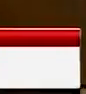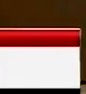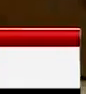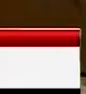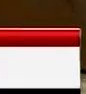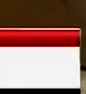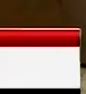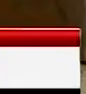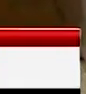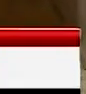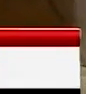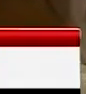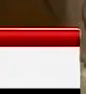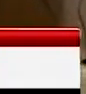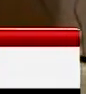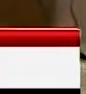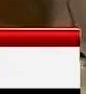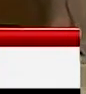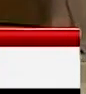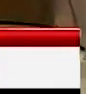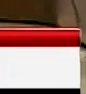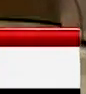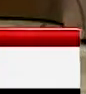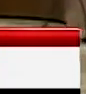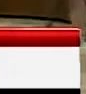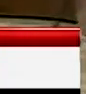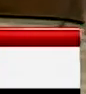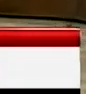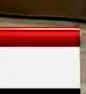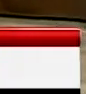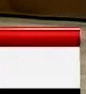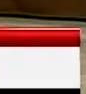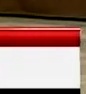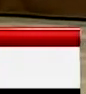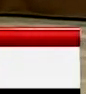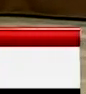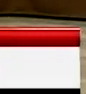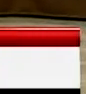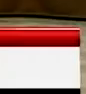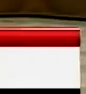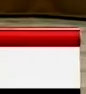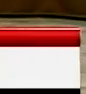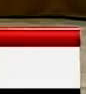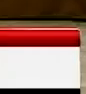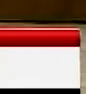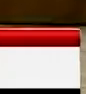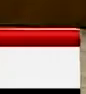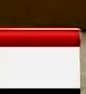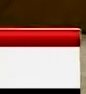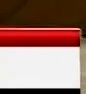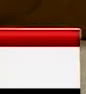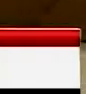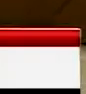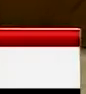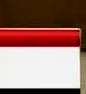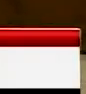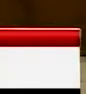democrático. Y una palabra corta del congresista del Castillo. Entiendo la palabra corta. Ya.